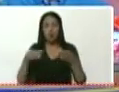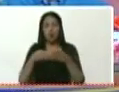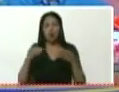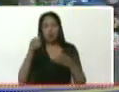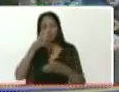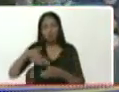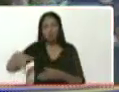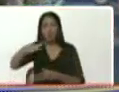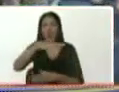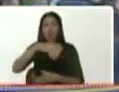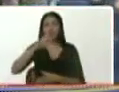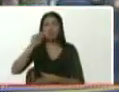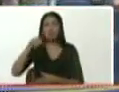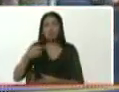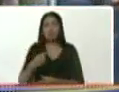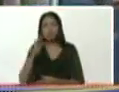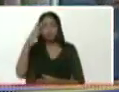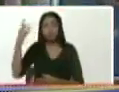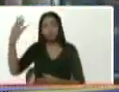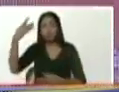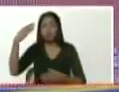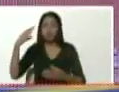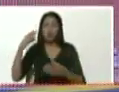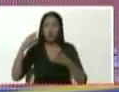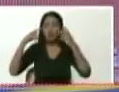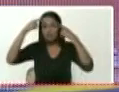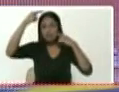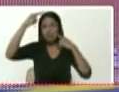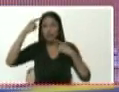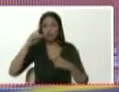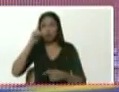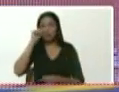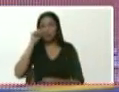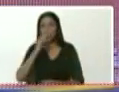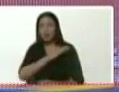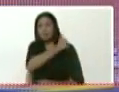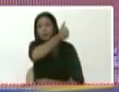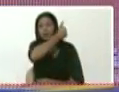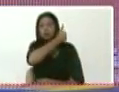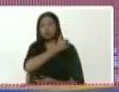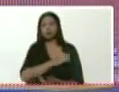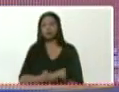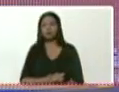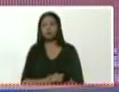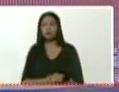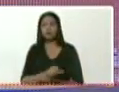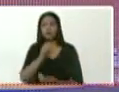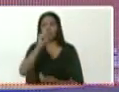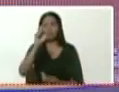Pueblo, Guardia del Pueblo, sueño de Chávez, al mayor Pacheco Santeliz,